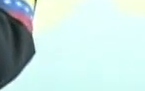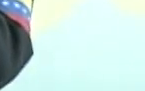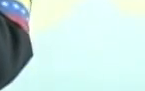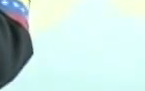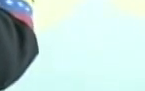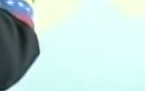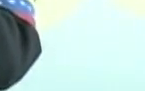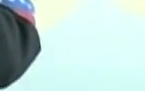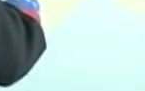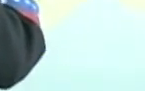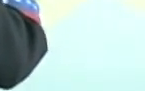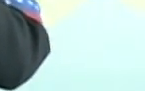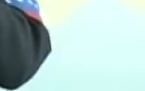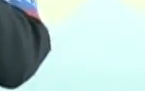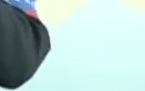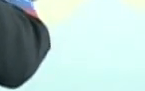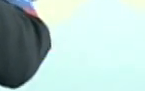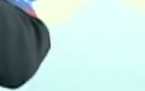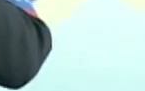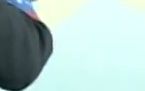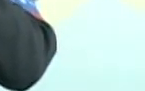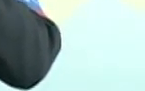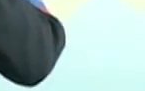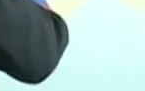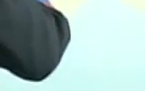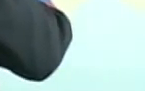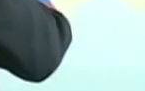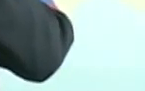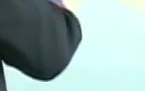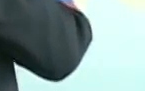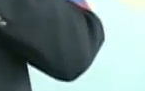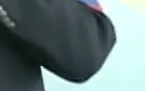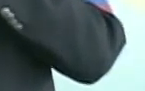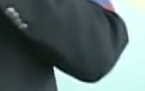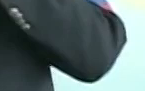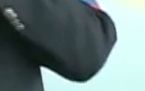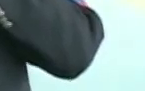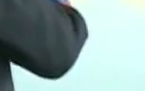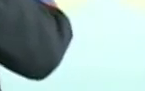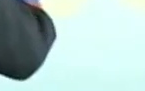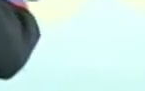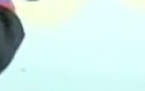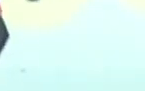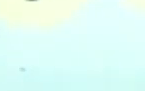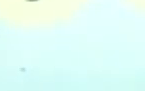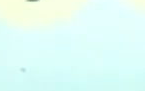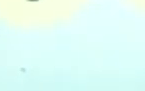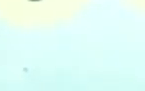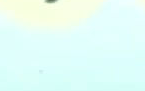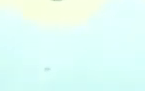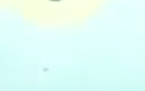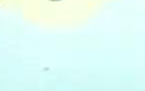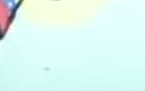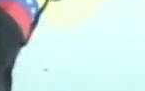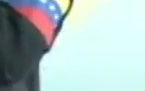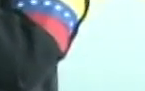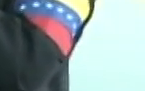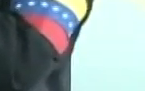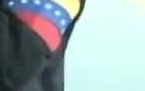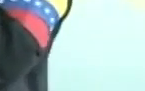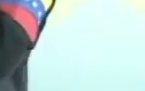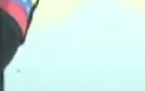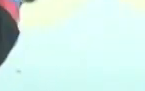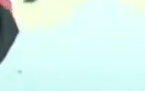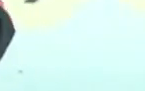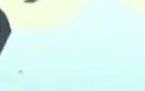febrero. 1989 tuvo rostro y liderazgo el 4 de febrero, y a los pocos días, en esos días fue carnaval,